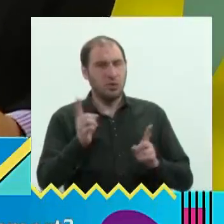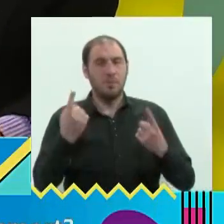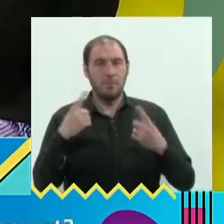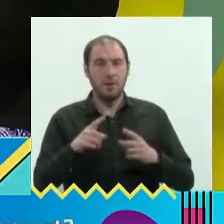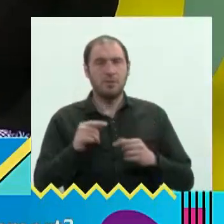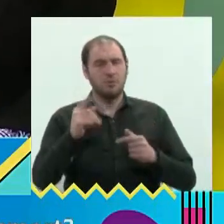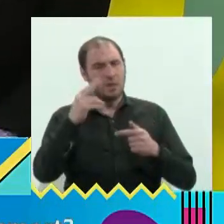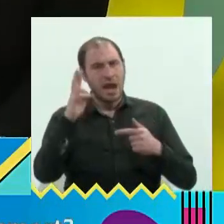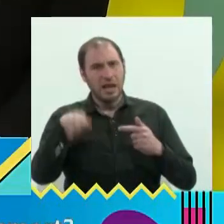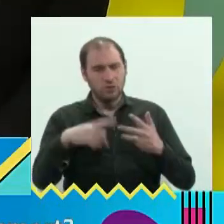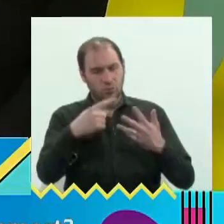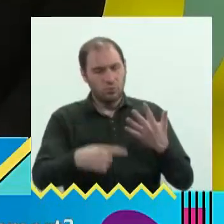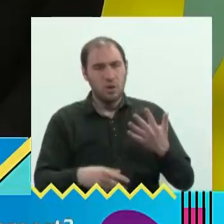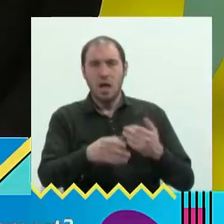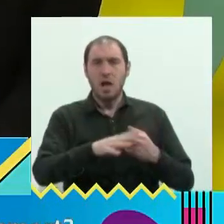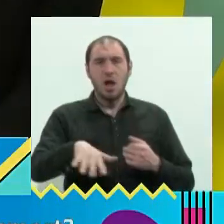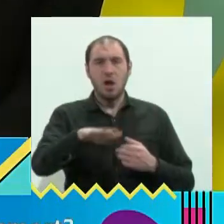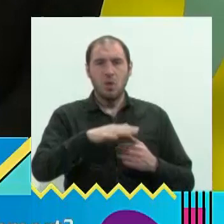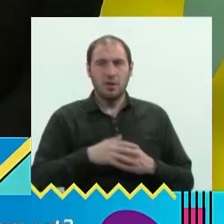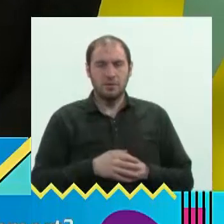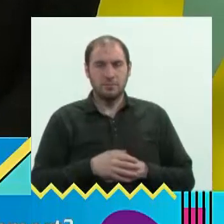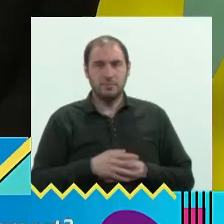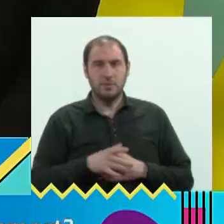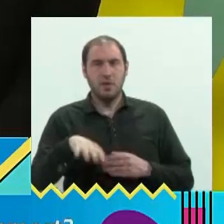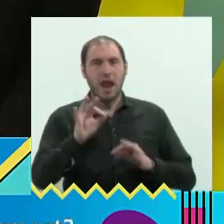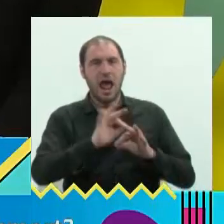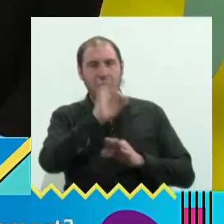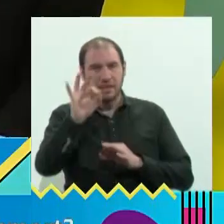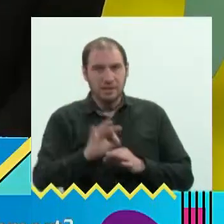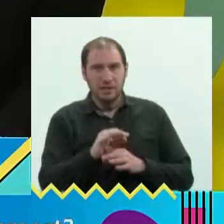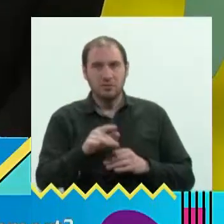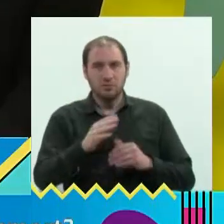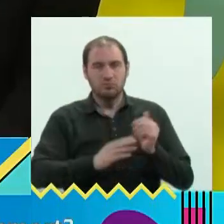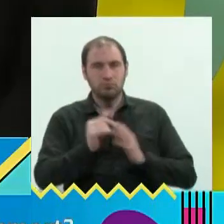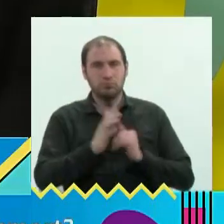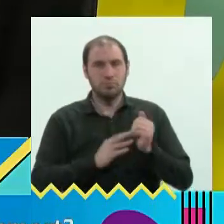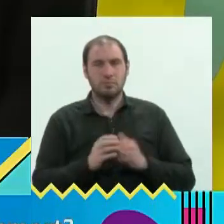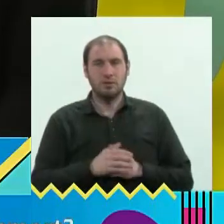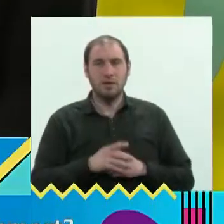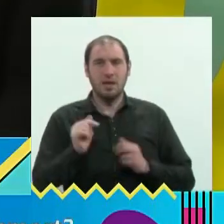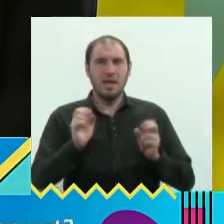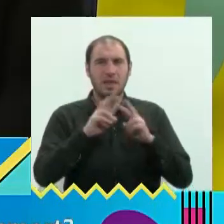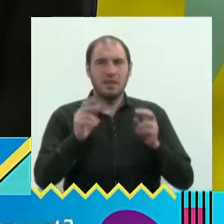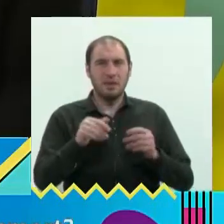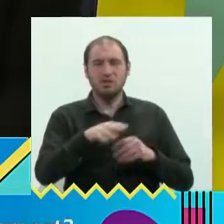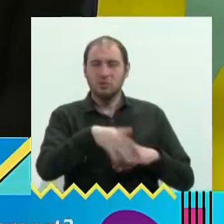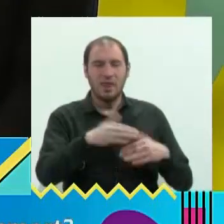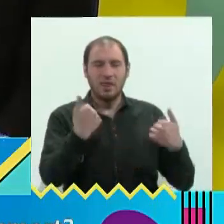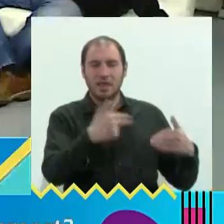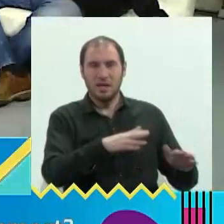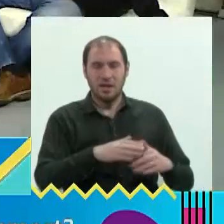por varias razones los ámbitos que formaban arquitectos empezaron a dejar el tema del urbanismo, ¿no?